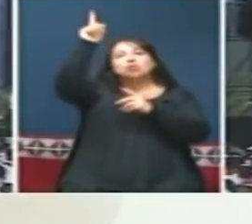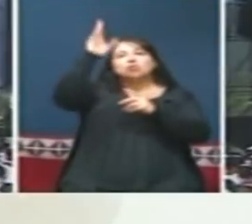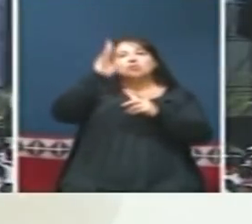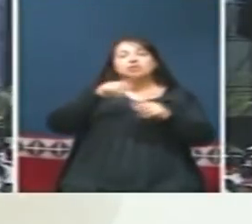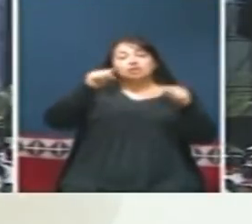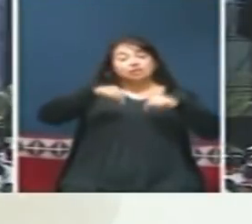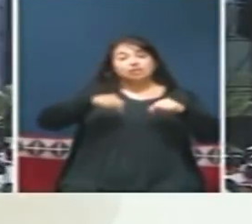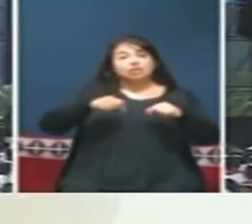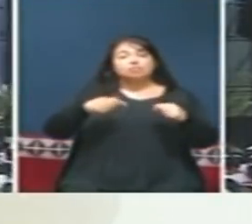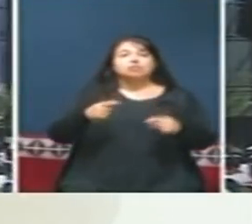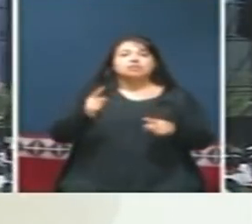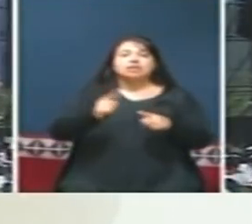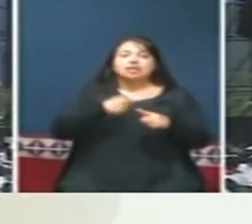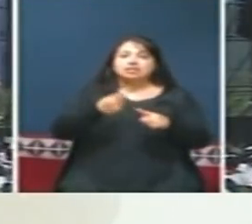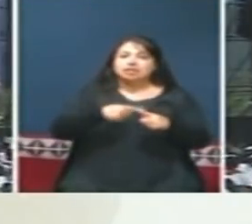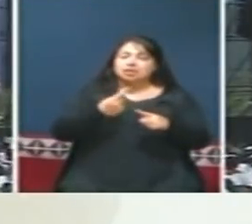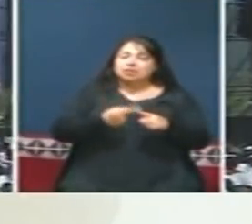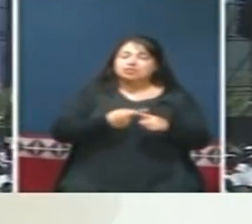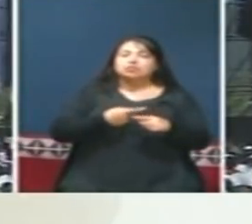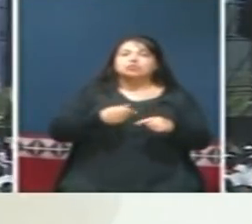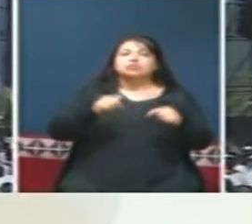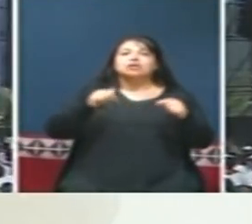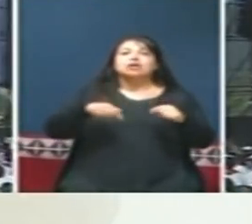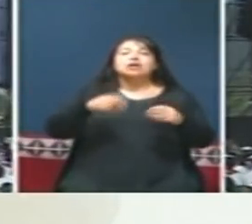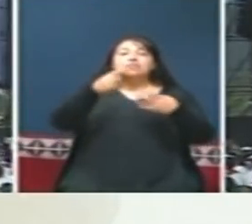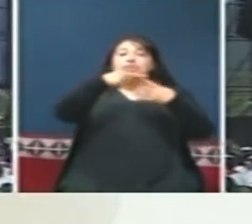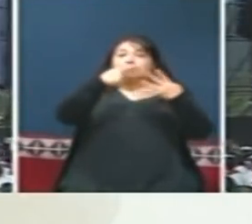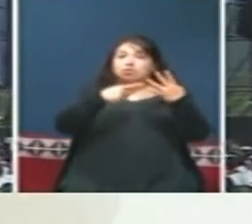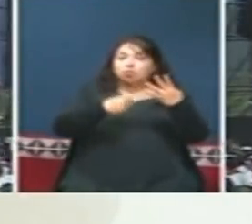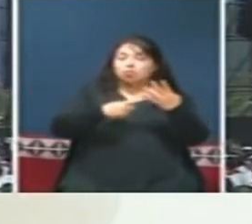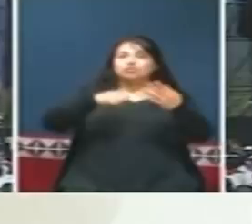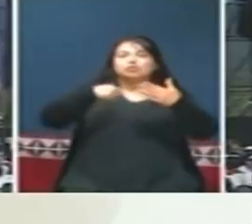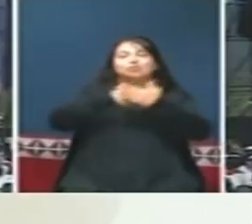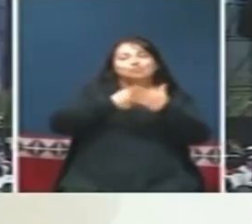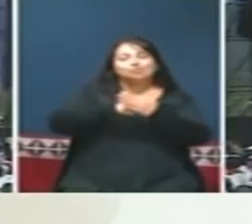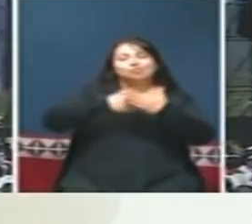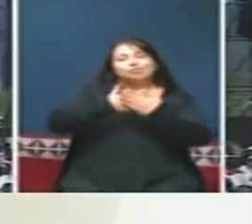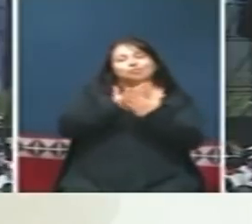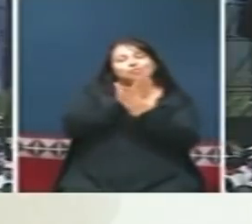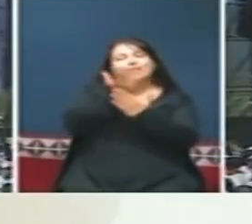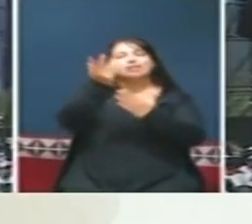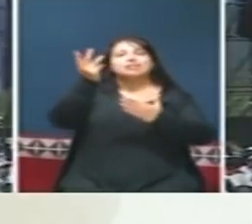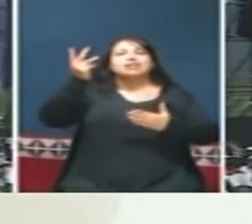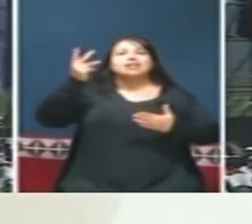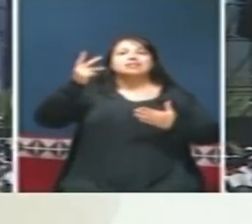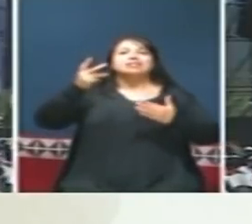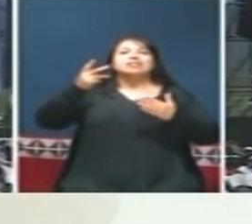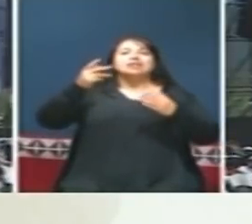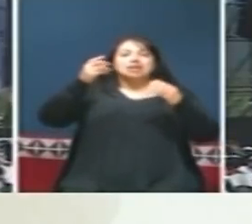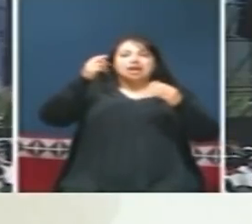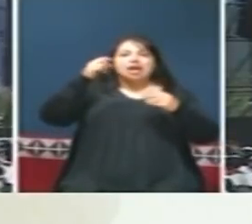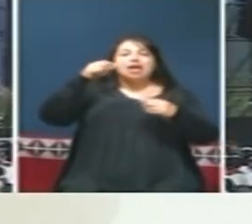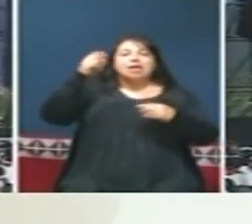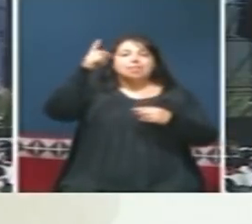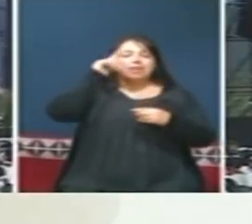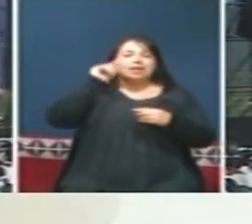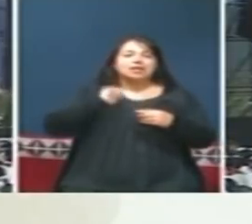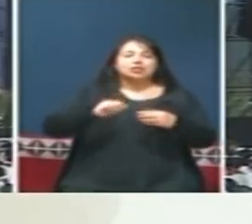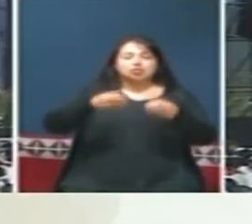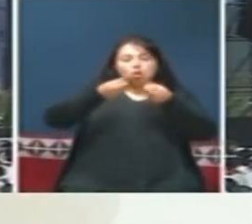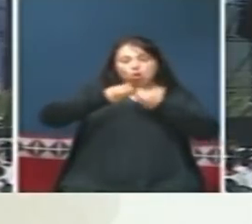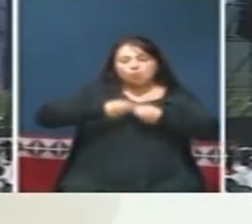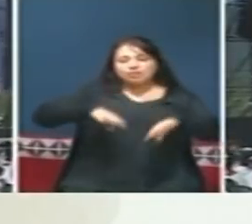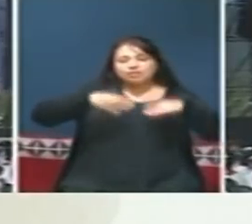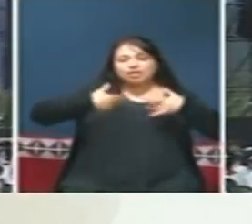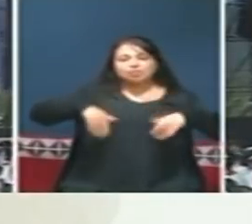Celebración de beatificación de los mártires riojanos. Ya ha comenzado esta celebración con la procesión de